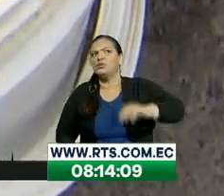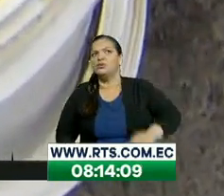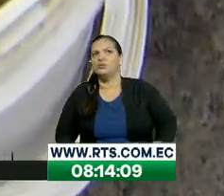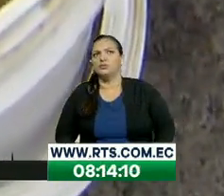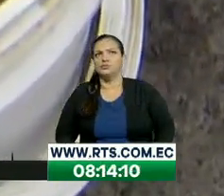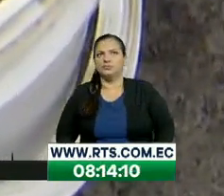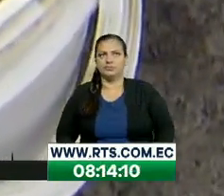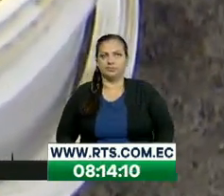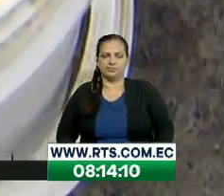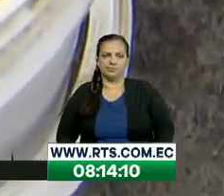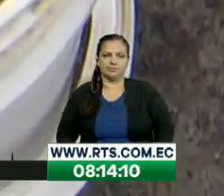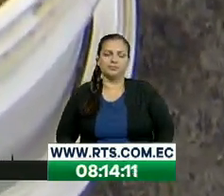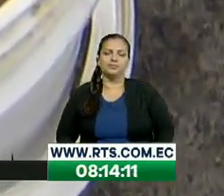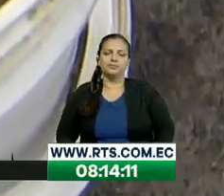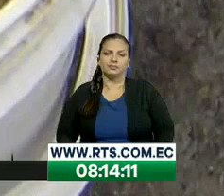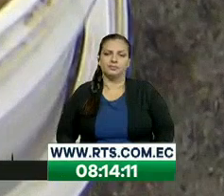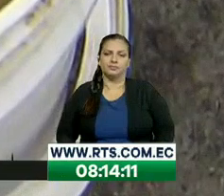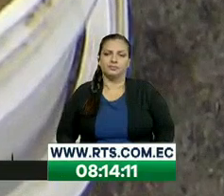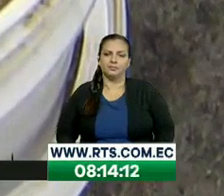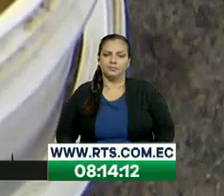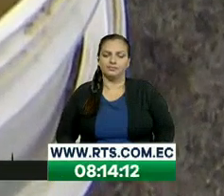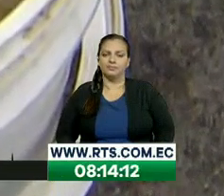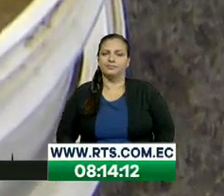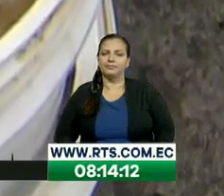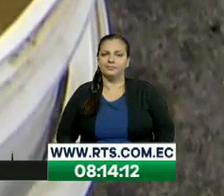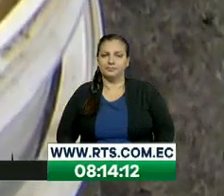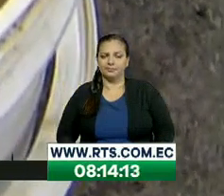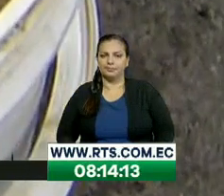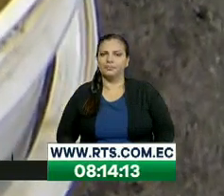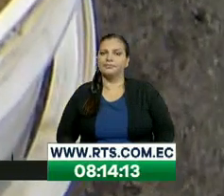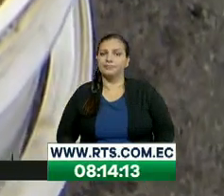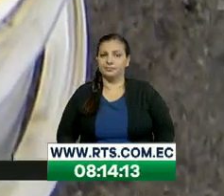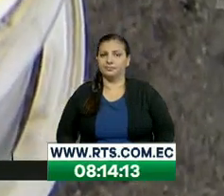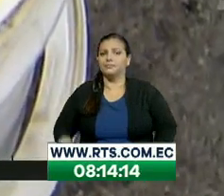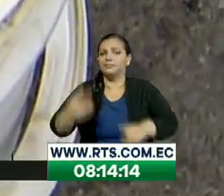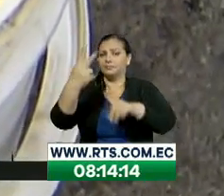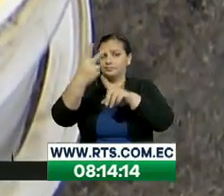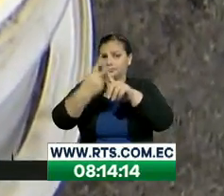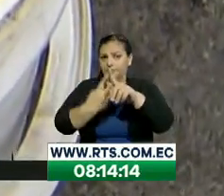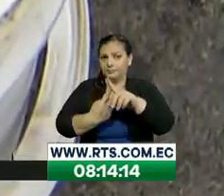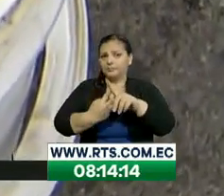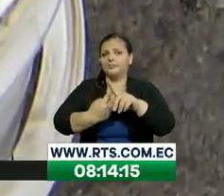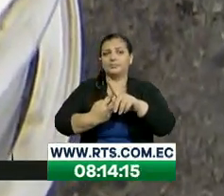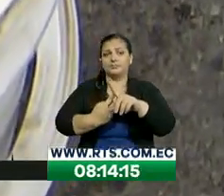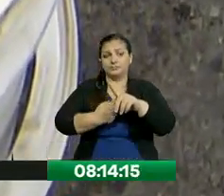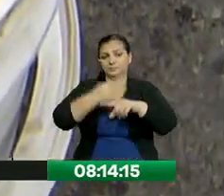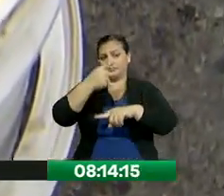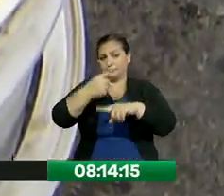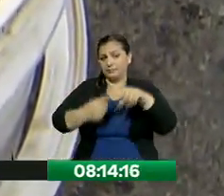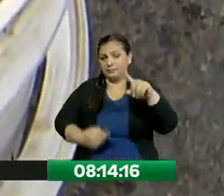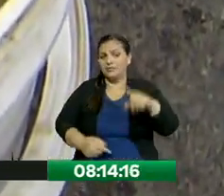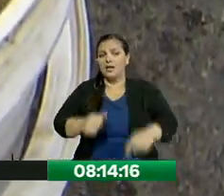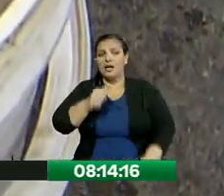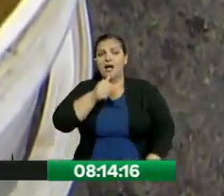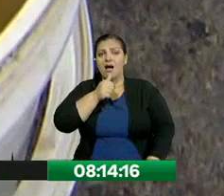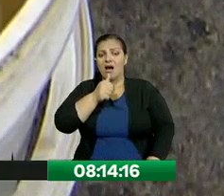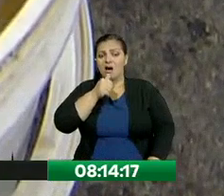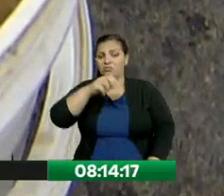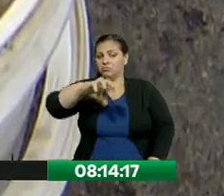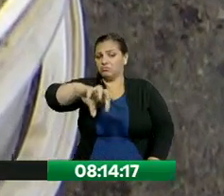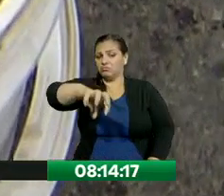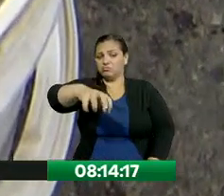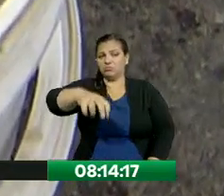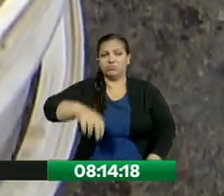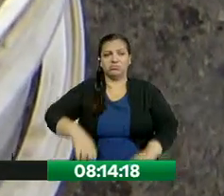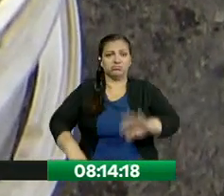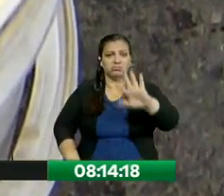Pero de ahí, el problema que siempre se hace usted, ya le digo, más de 2 meses aquí que tenemos ese problema. Pero si usted me dice que eso está